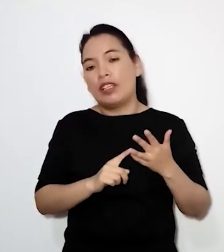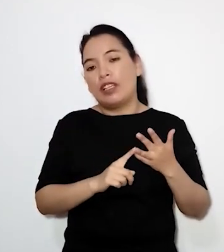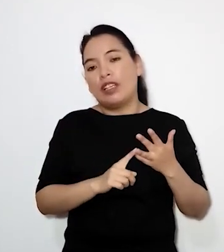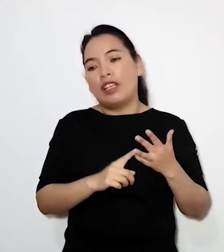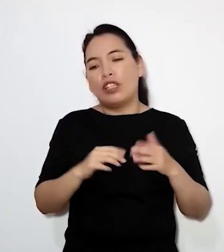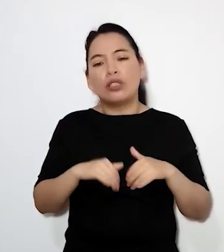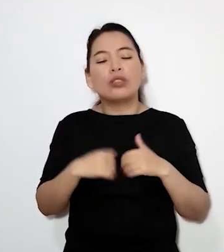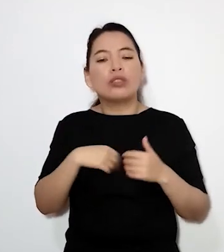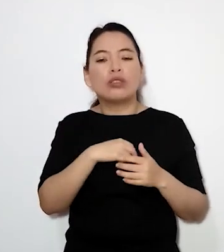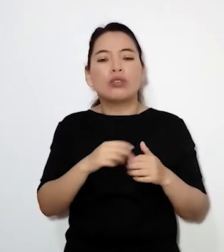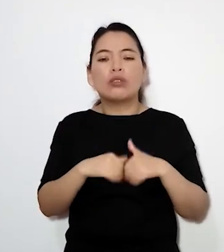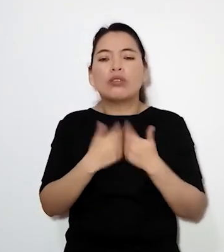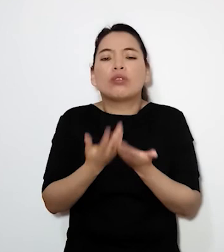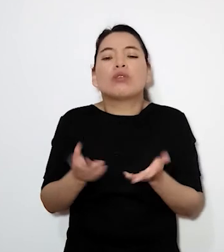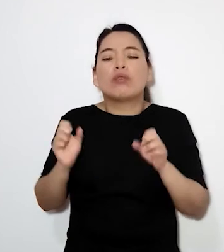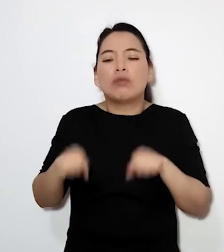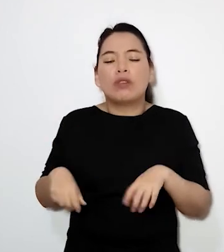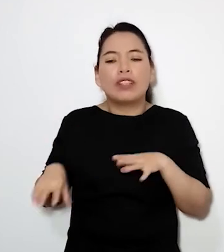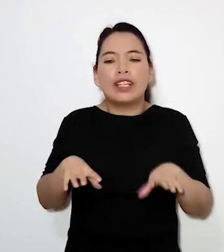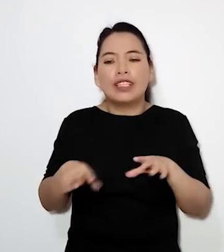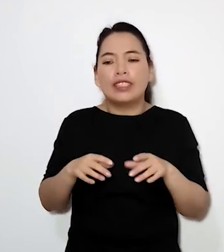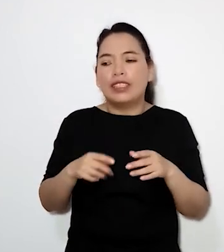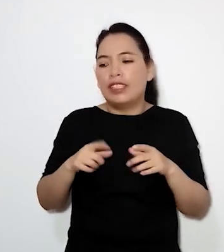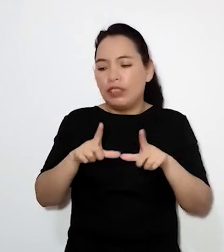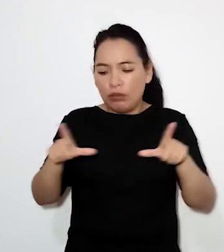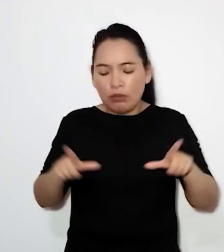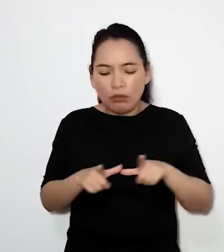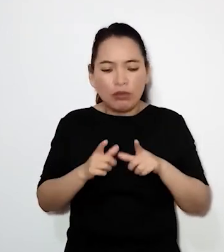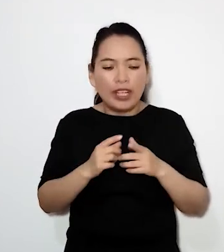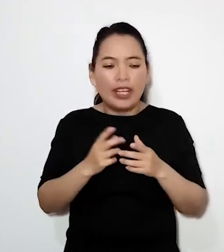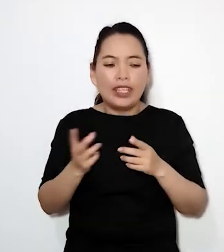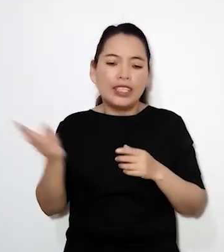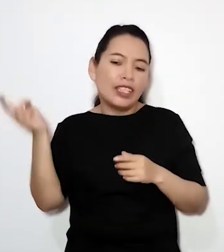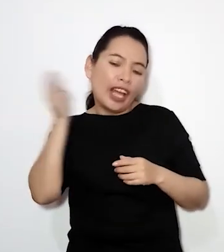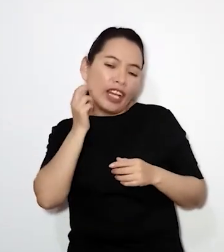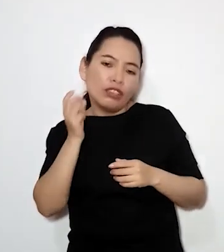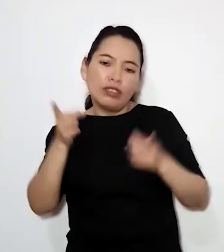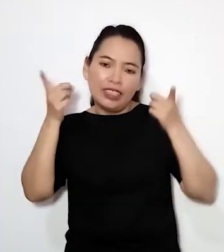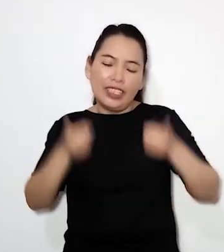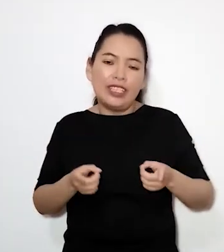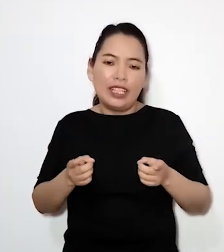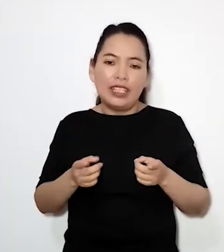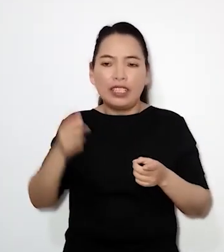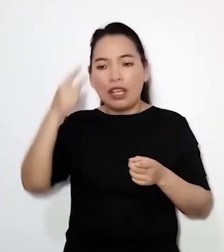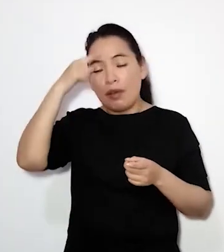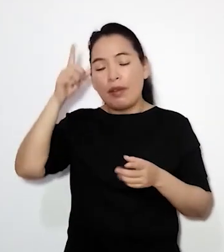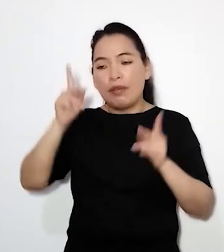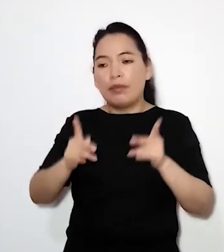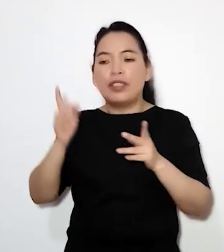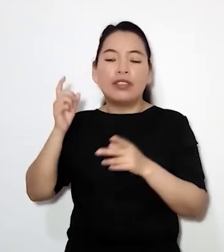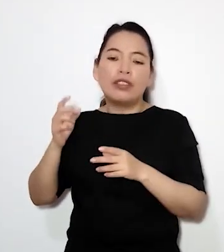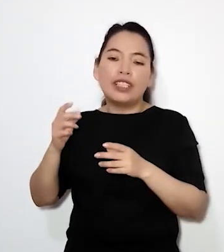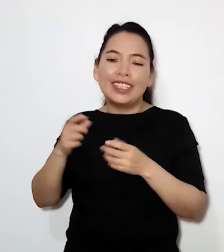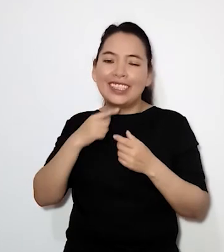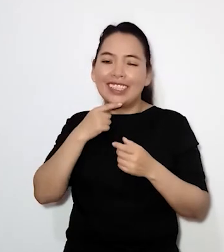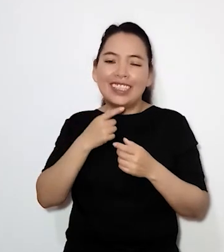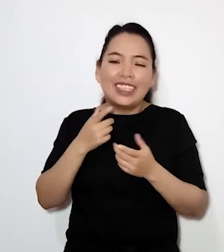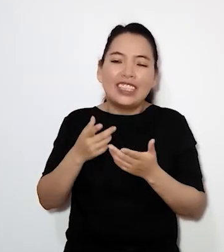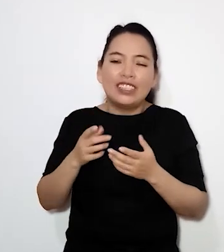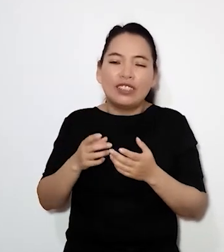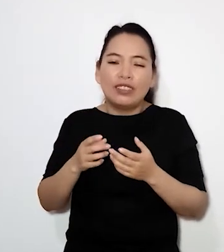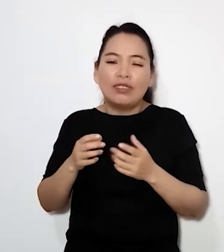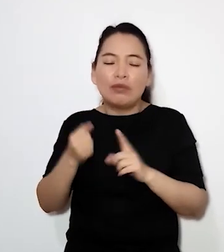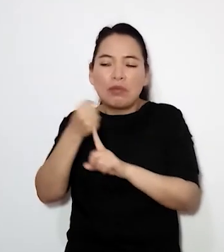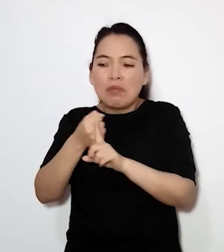escucha directa con las personas tomadoras de decisión de políticas públicas? Es decir, ¿cómo incidimos para llegar a los cambios